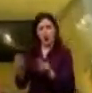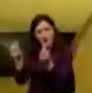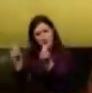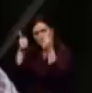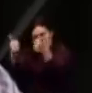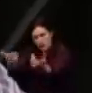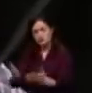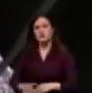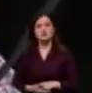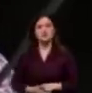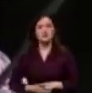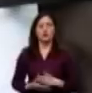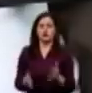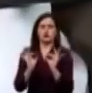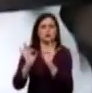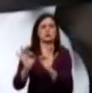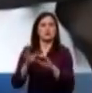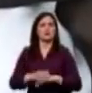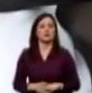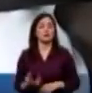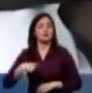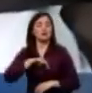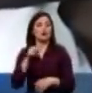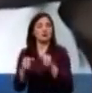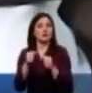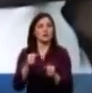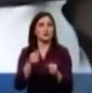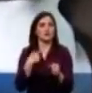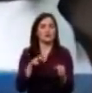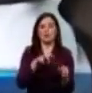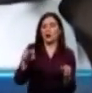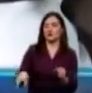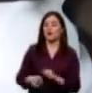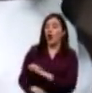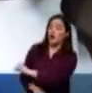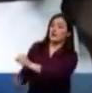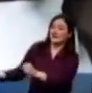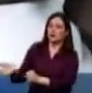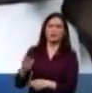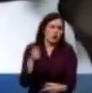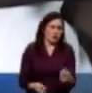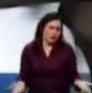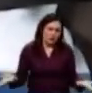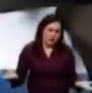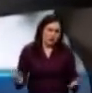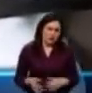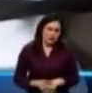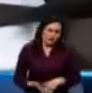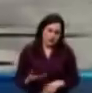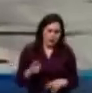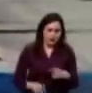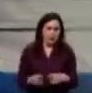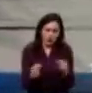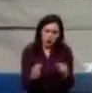de calidad. El servicio es aquí excelente. Estamos conduciendo y no podemos bajar a los clientes a abrirles la puerta para que puedan